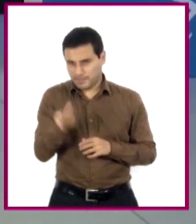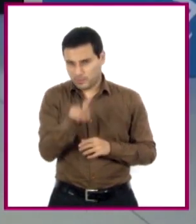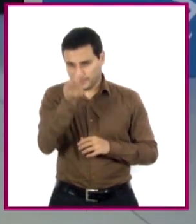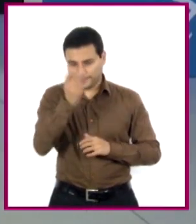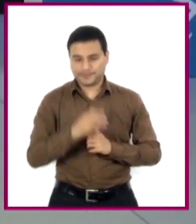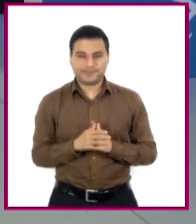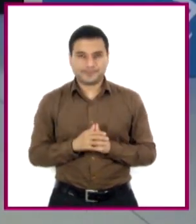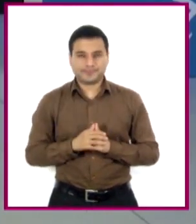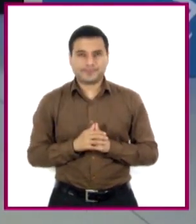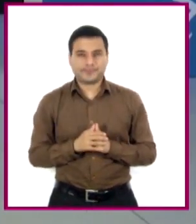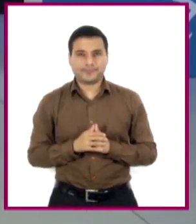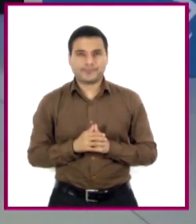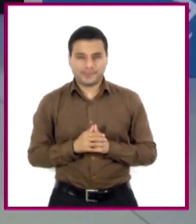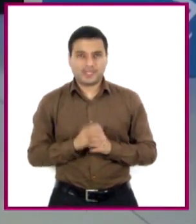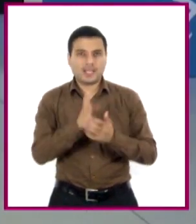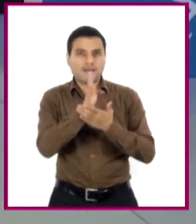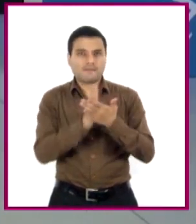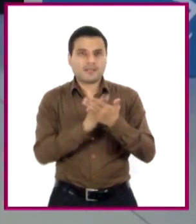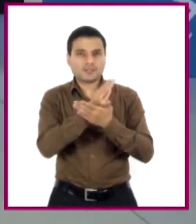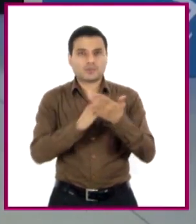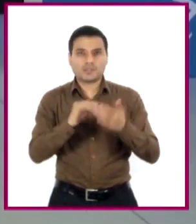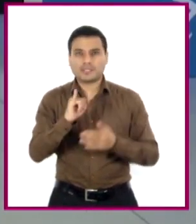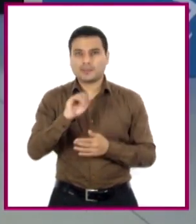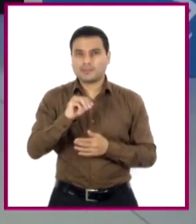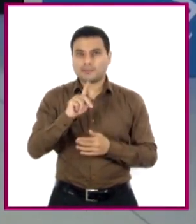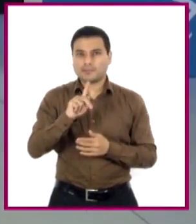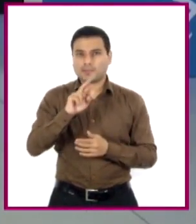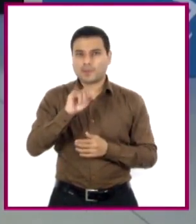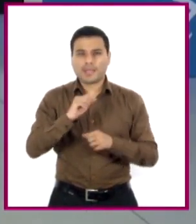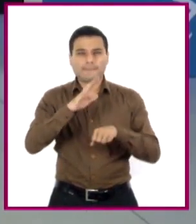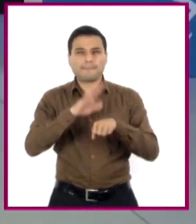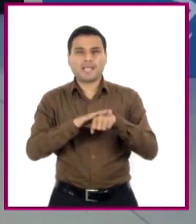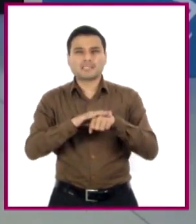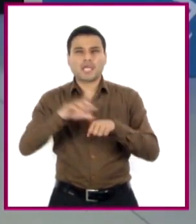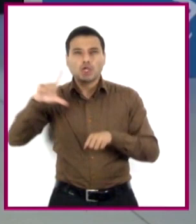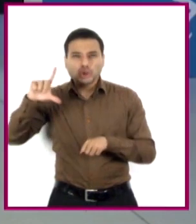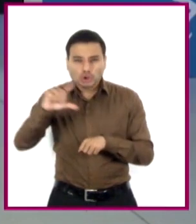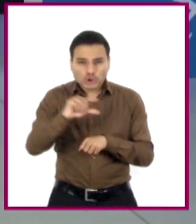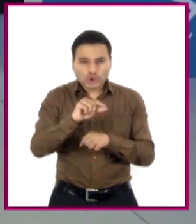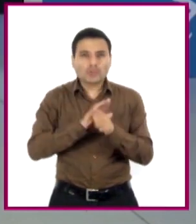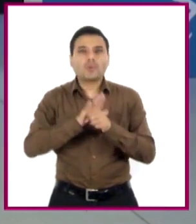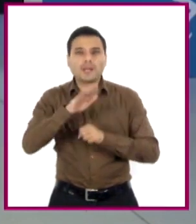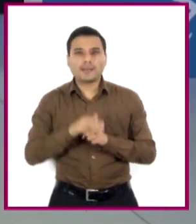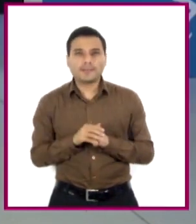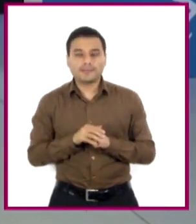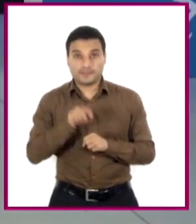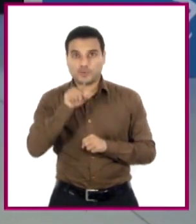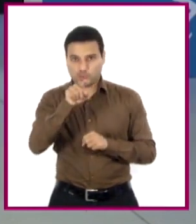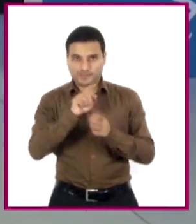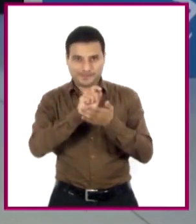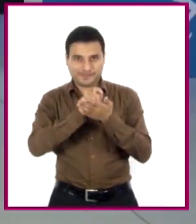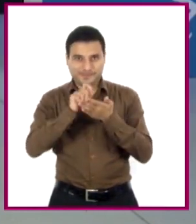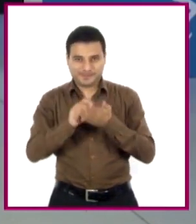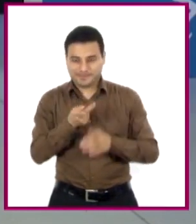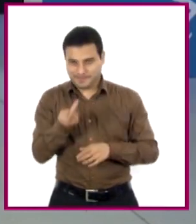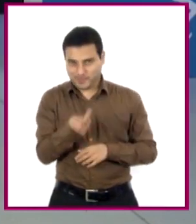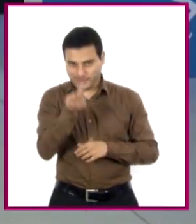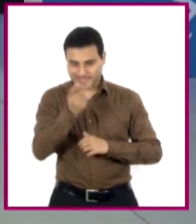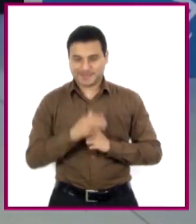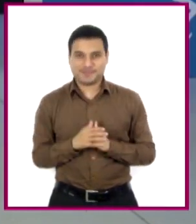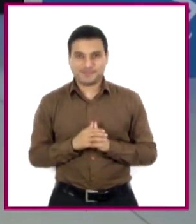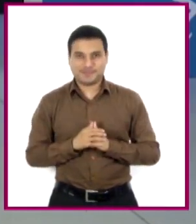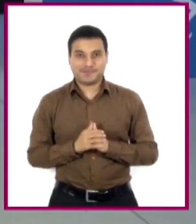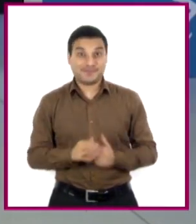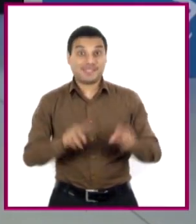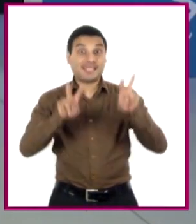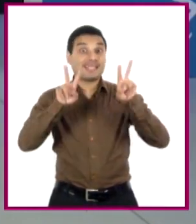más. ¿Cuál será la fracción impropia más pequeña? Anota las preguntas. Para profundizar en